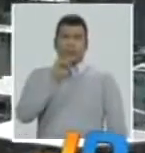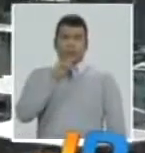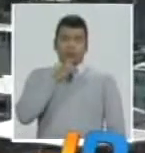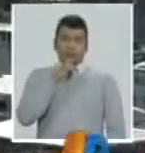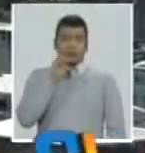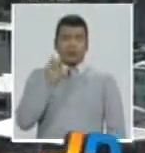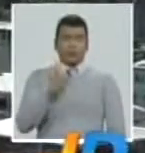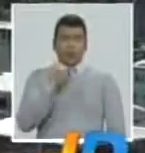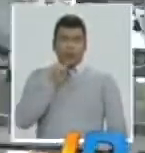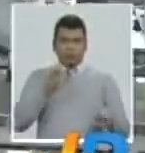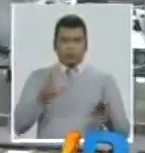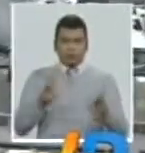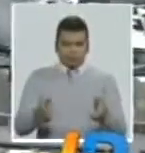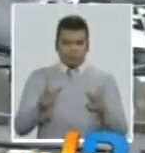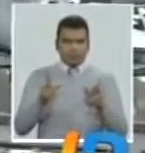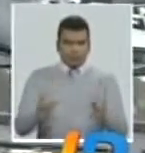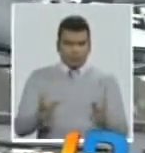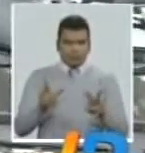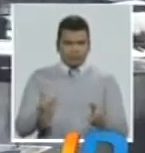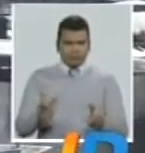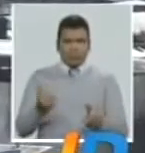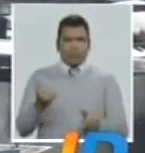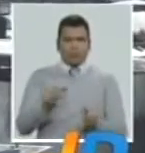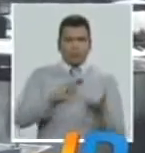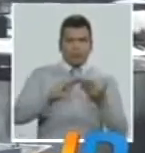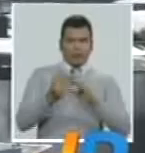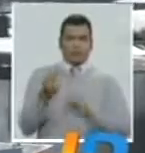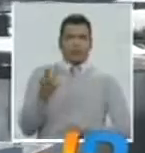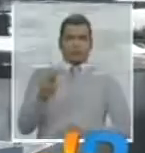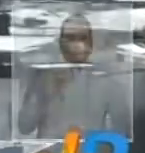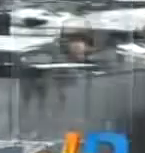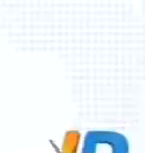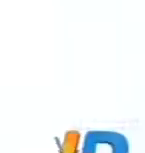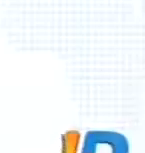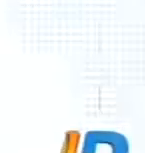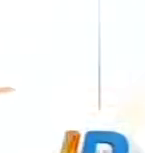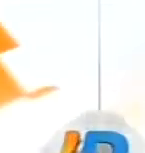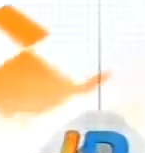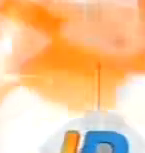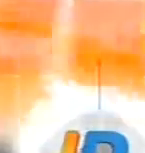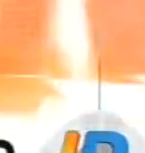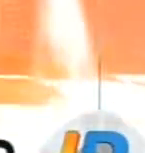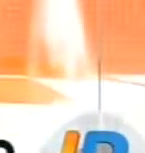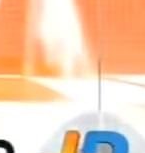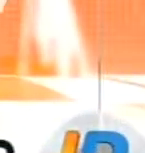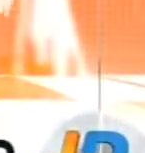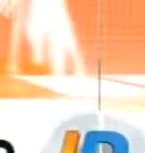pública tras la suspensión del servicio en las 12 comunas del puerto.